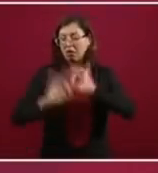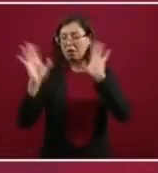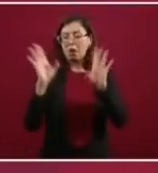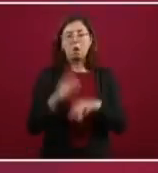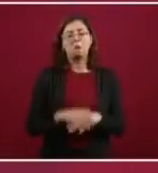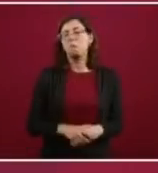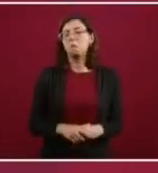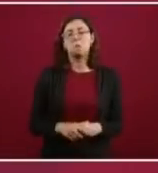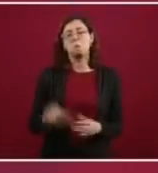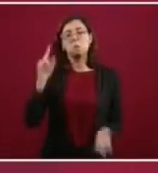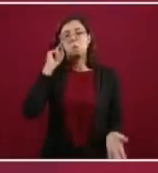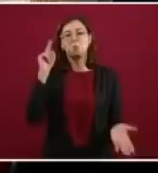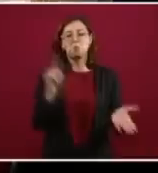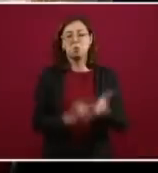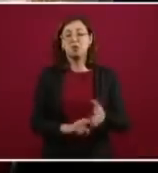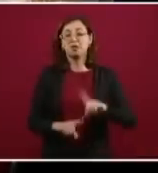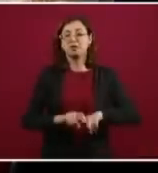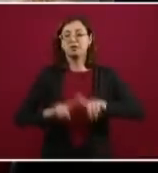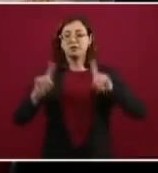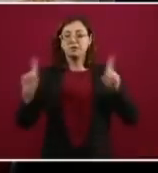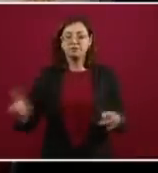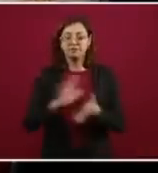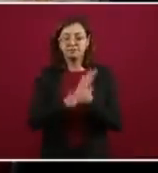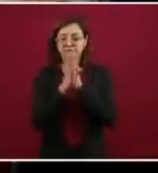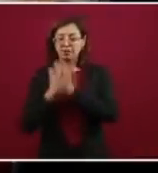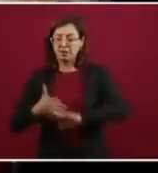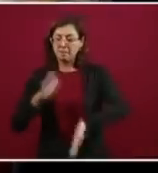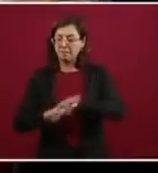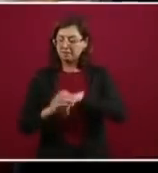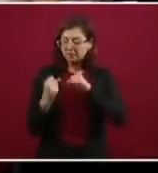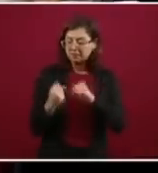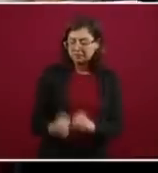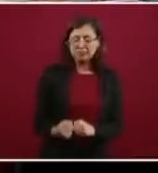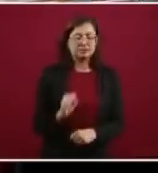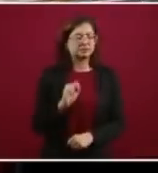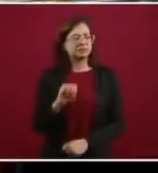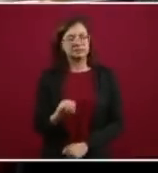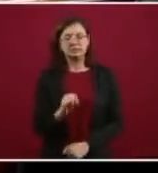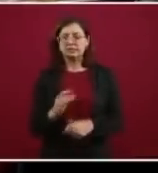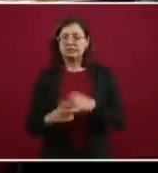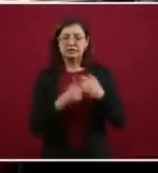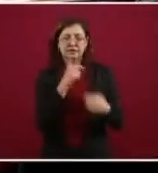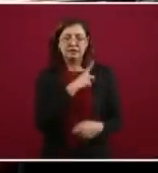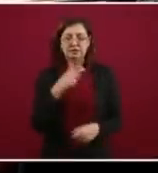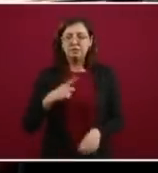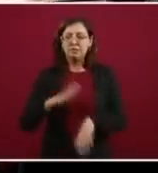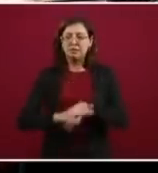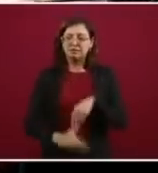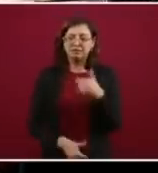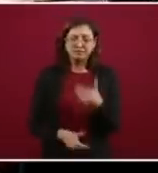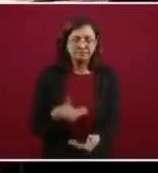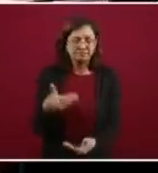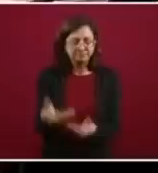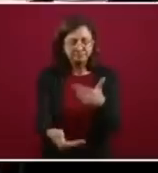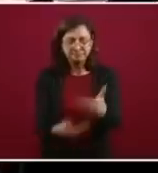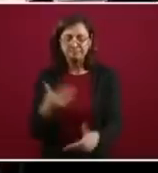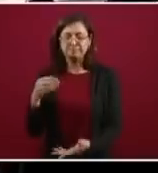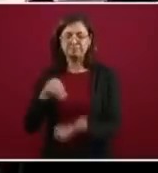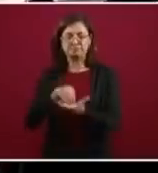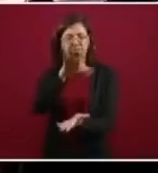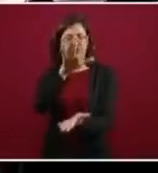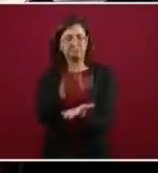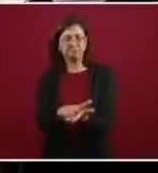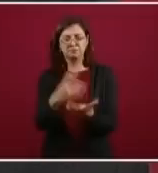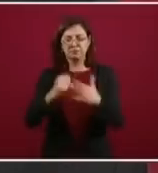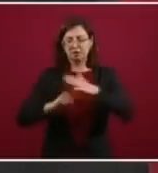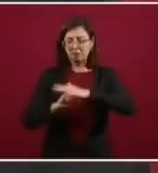está consolidando el movimiento. Claro, hay que avanzar, hay que avanzar, hay que avanzar. Hay que sentar las bases para